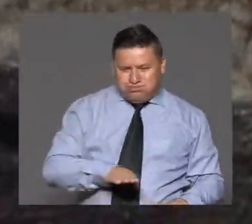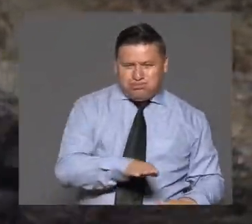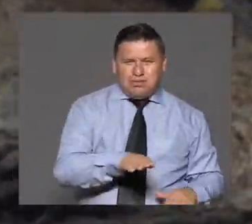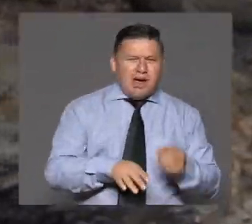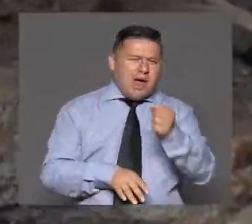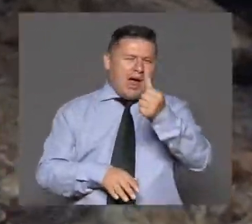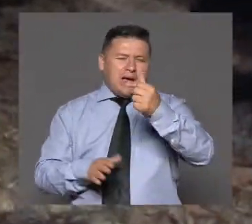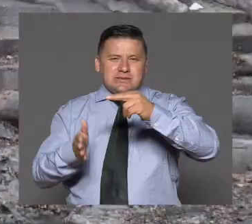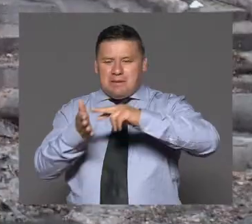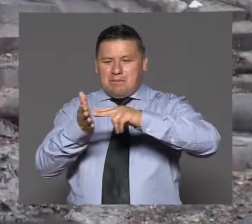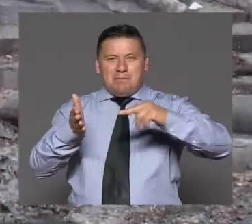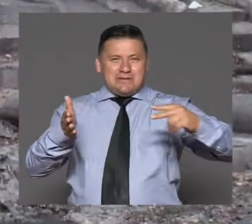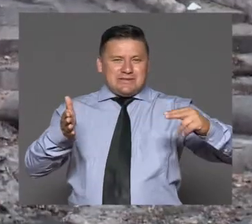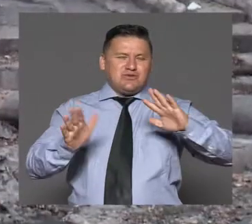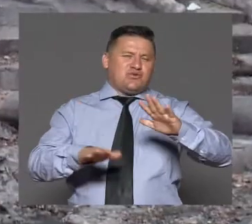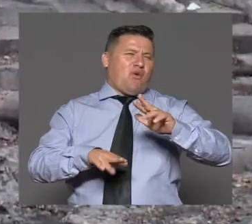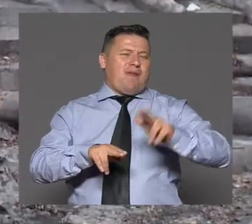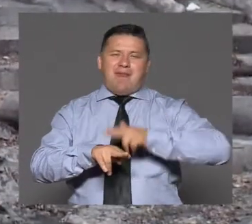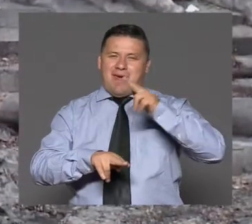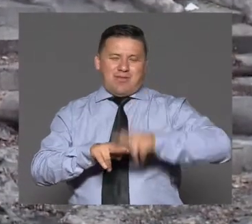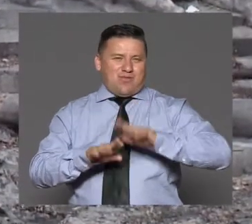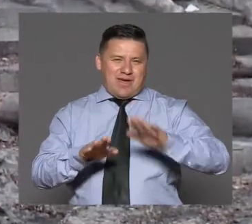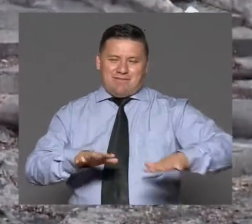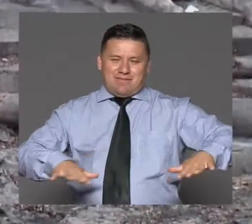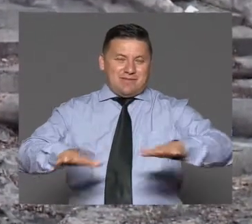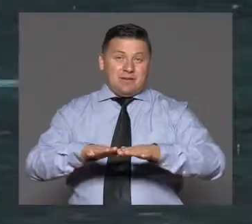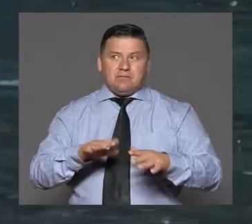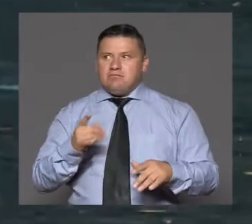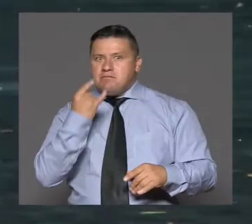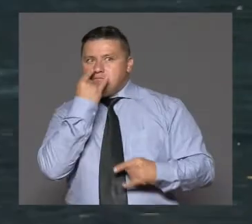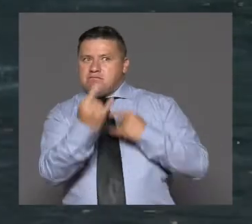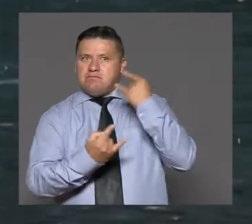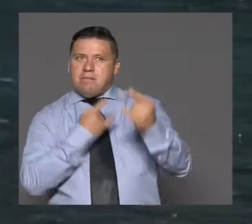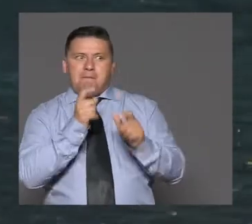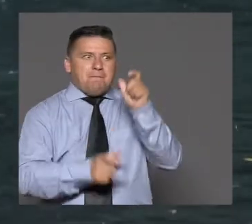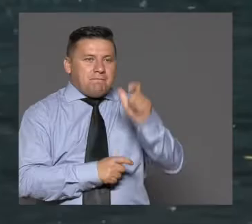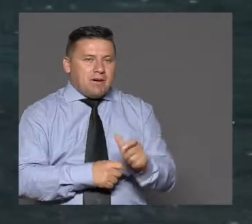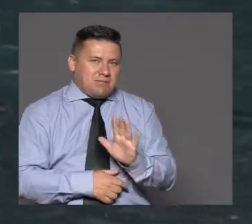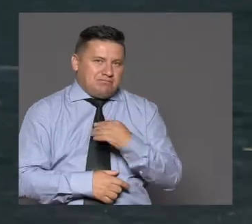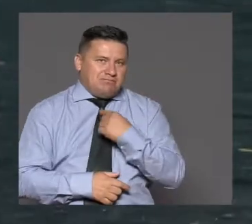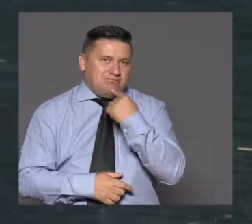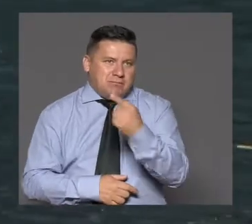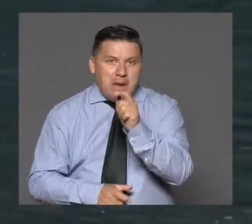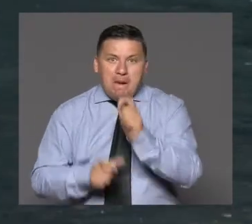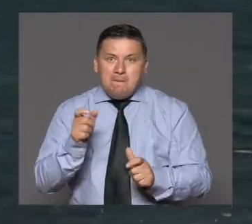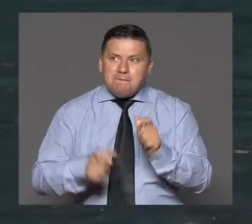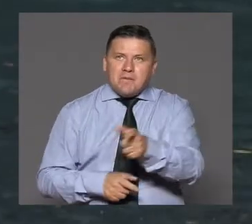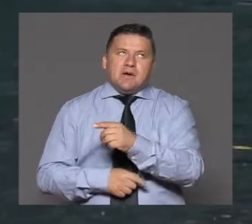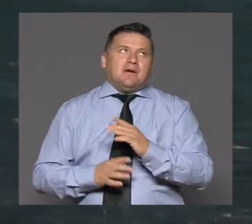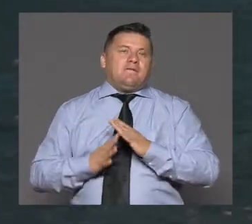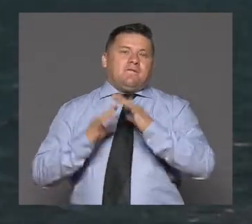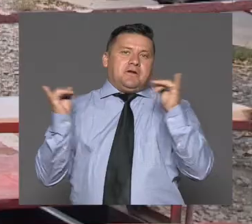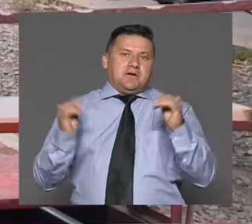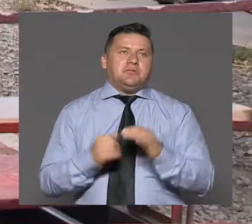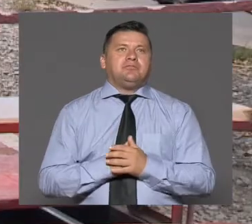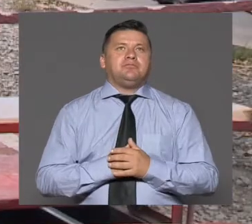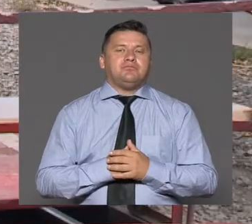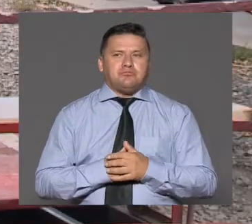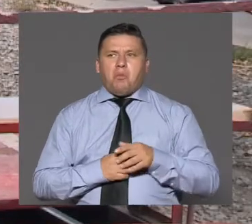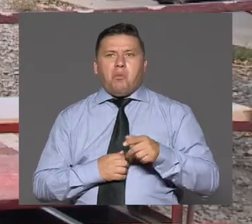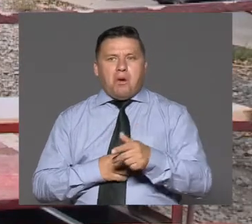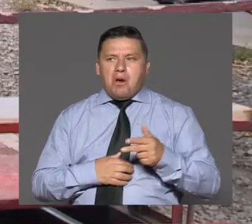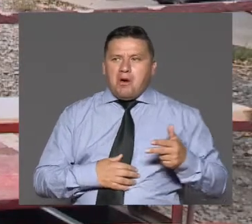una piscina natural. Este es un atractivo turístico, como les acabo de decir, hay mucha gente que lo disfruta.